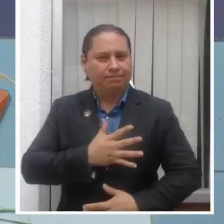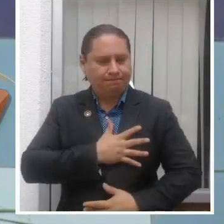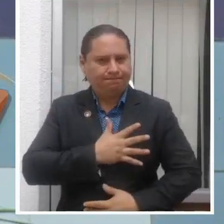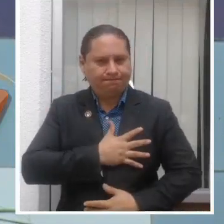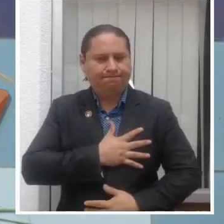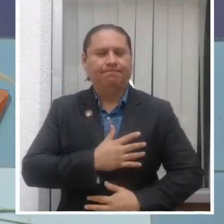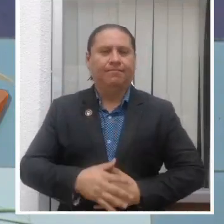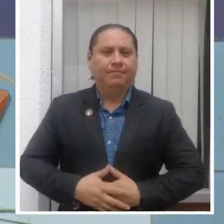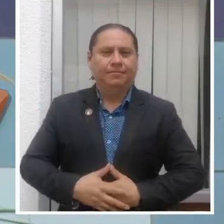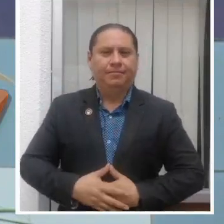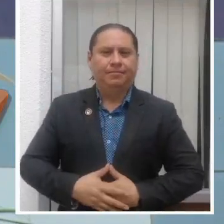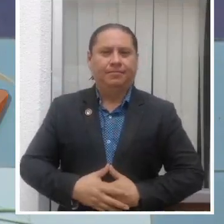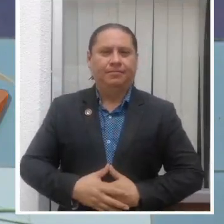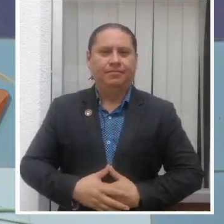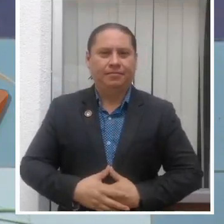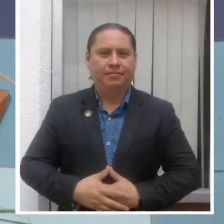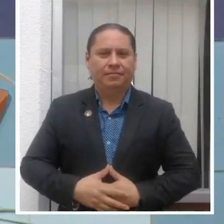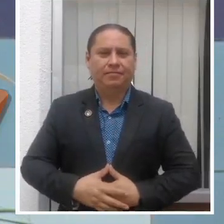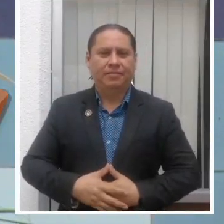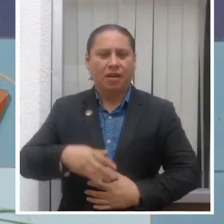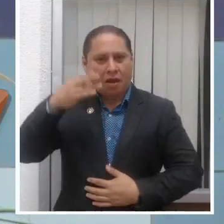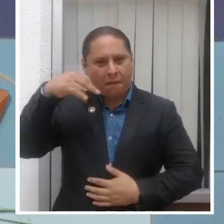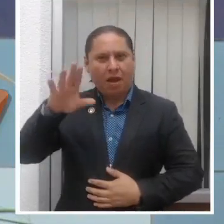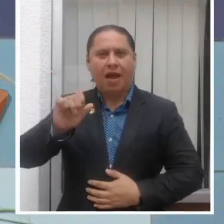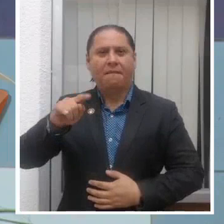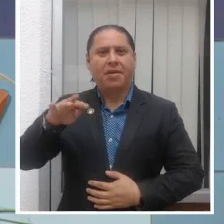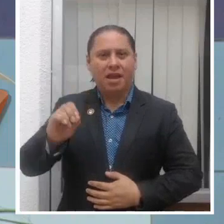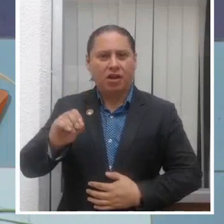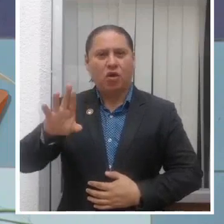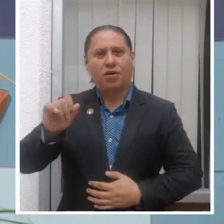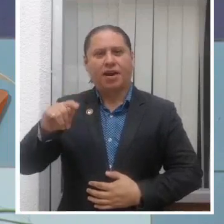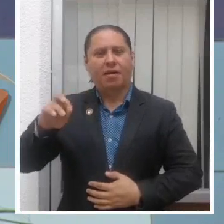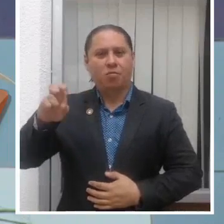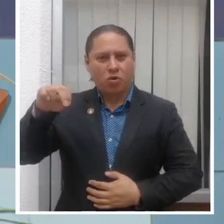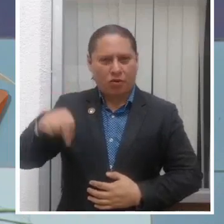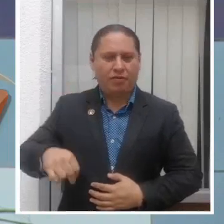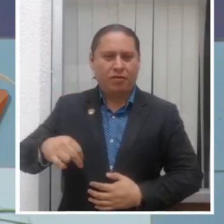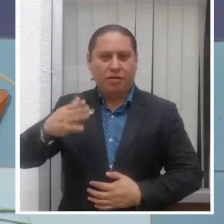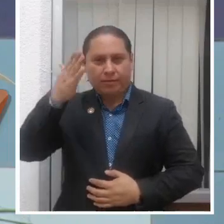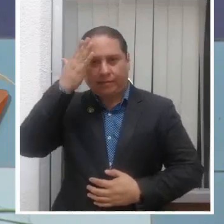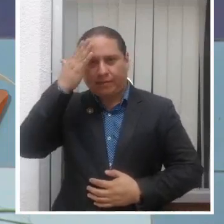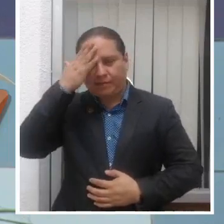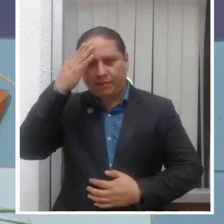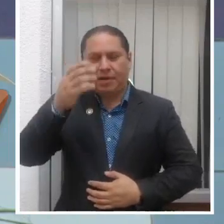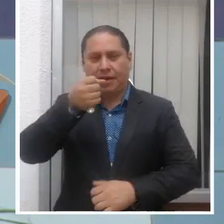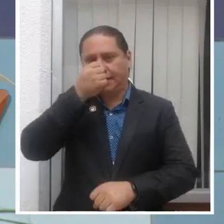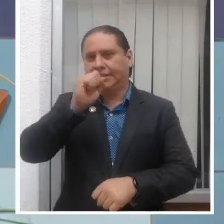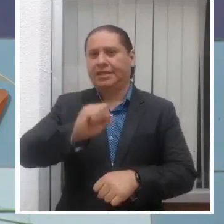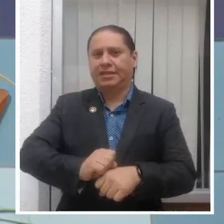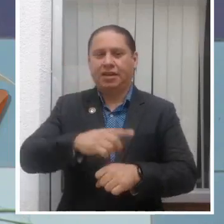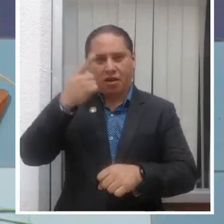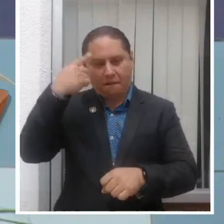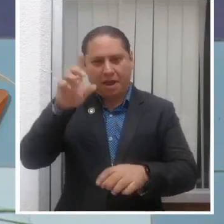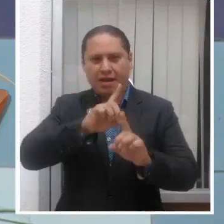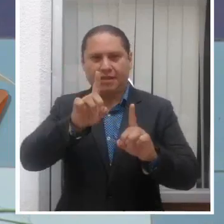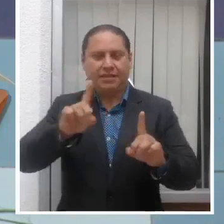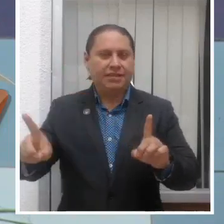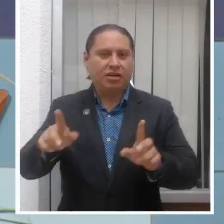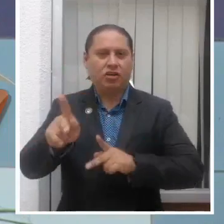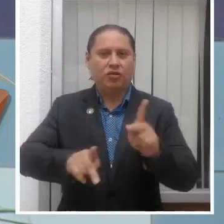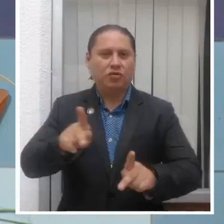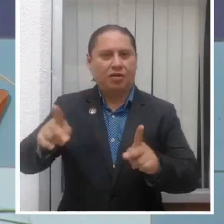corazón. Al maestro Emilio Ramón Ramírez Guzmán, titular de la Secretaría para el Desarrollo de los